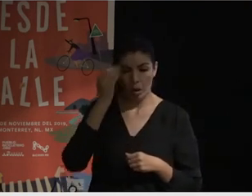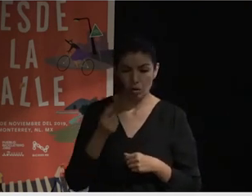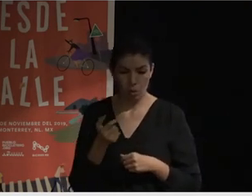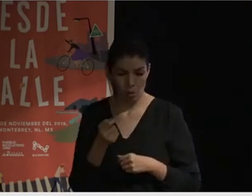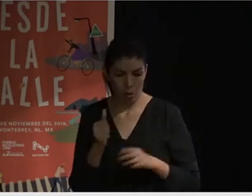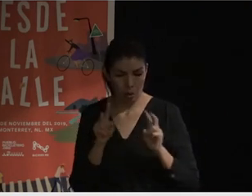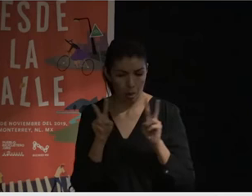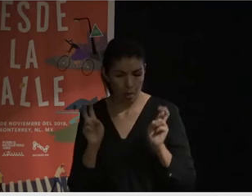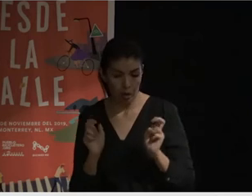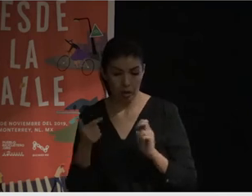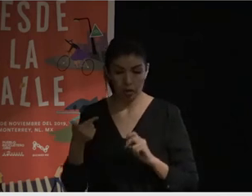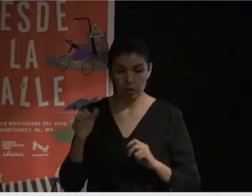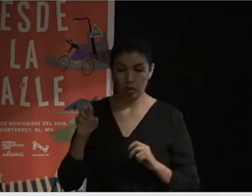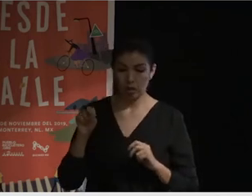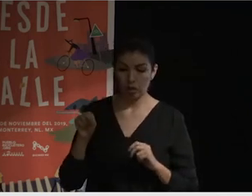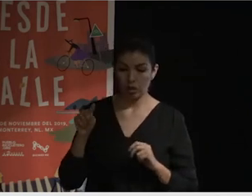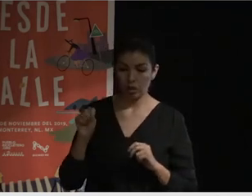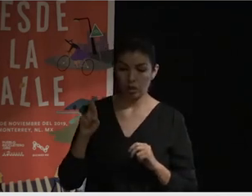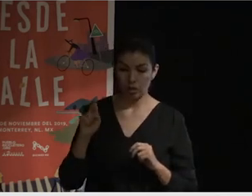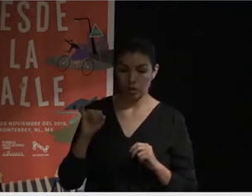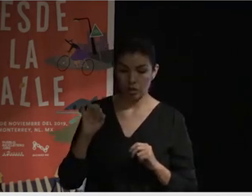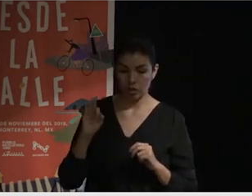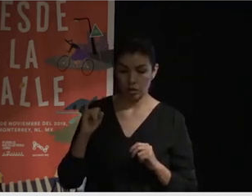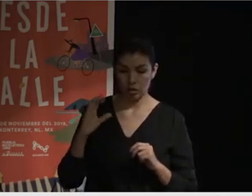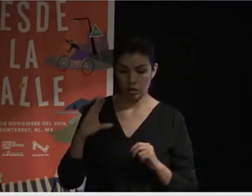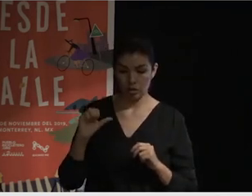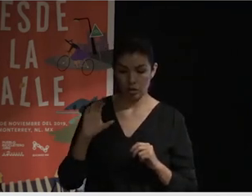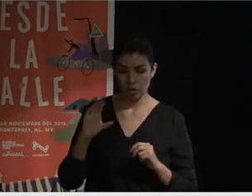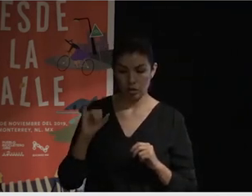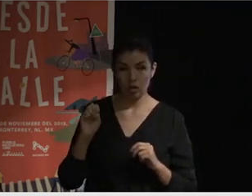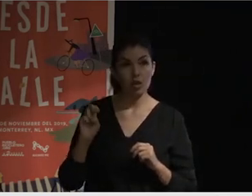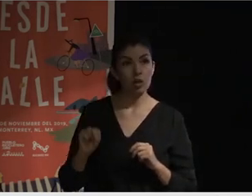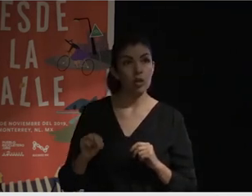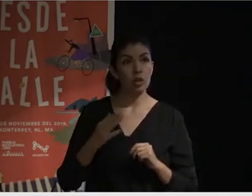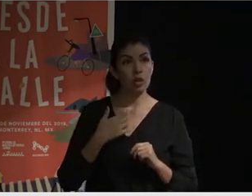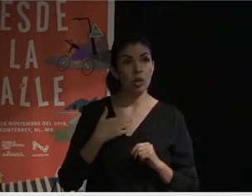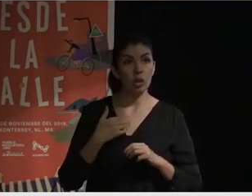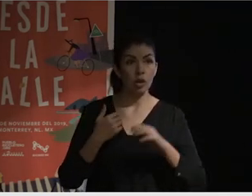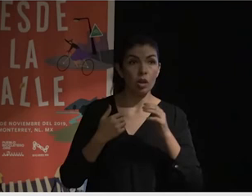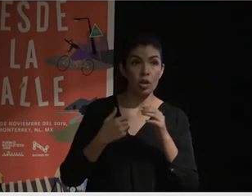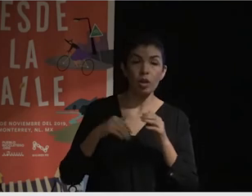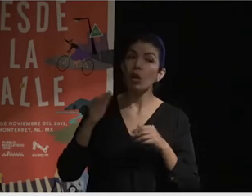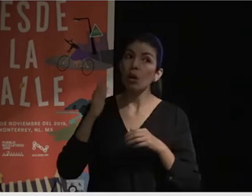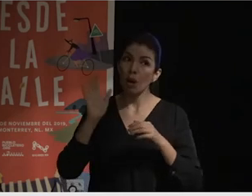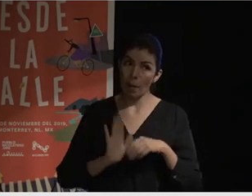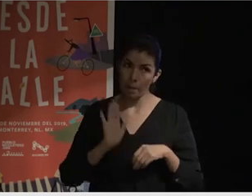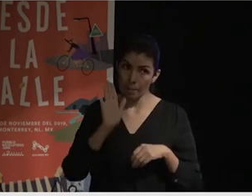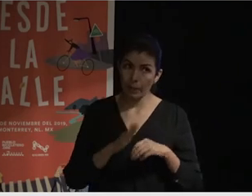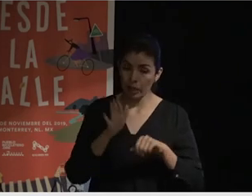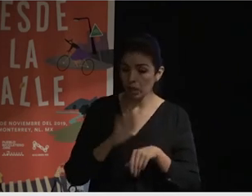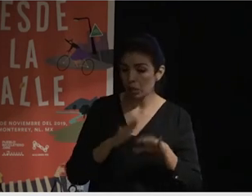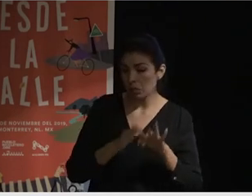gentrificación, lo que yo observo es todo lo contrario, más bienes y menos vínculos, ¿no? Más plusvalía y